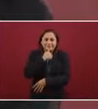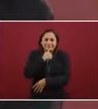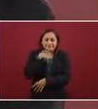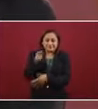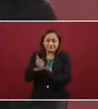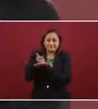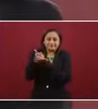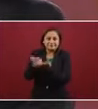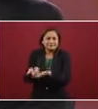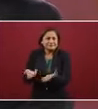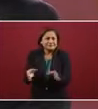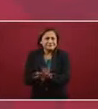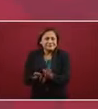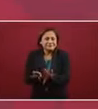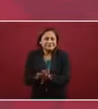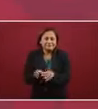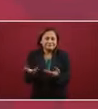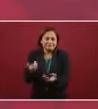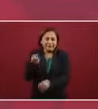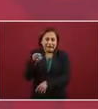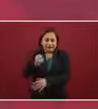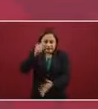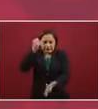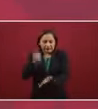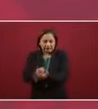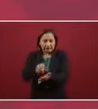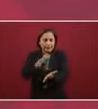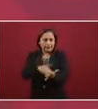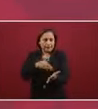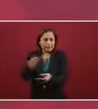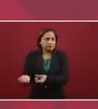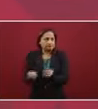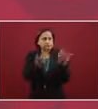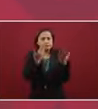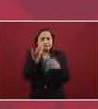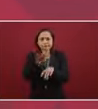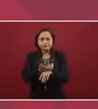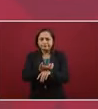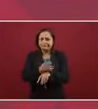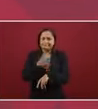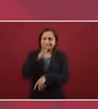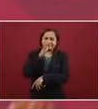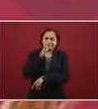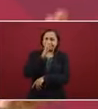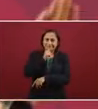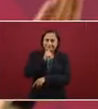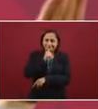resultado, que no se dejen los migrantes